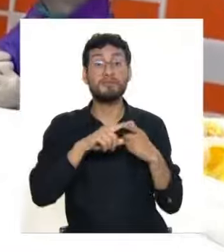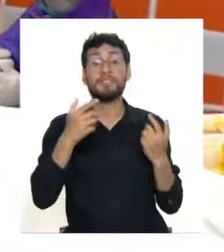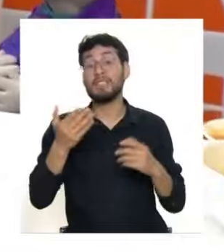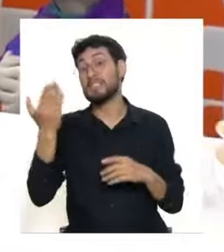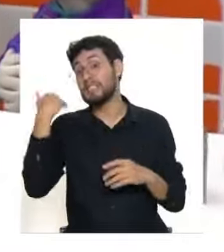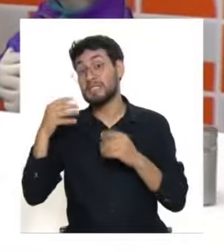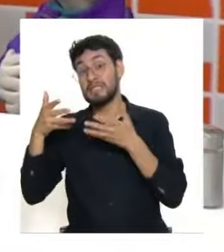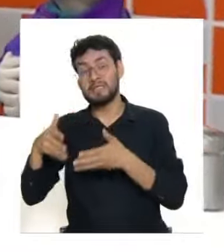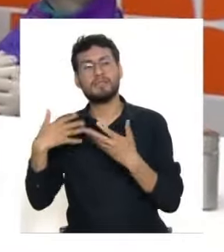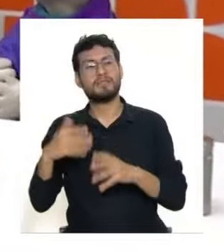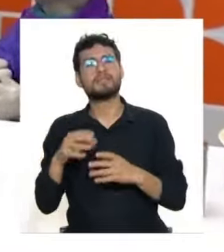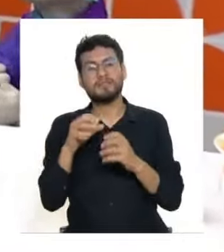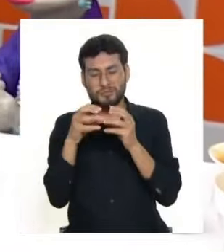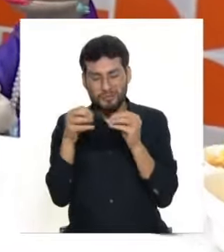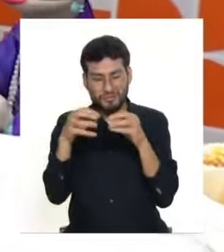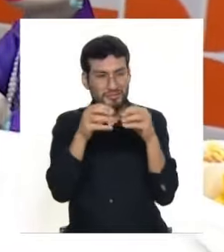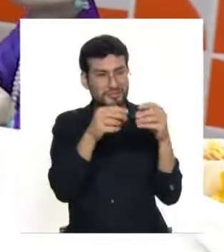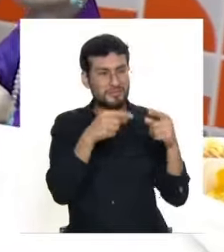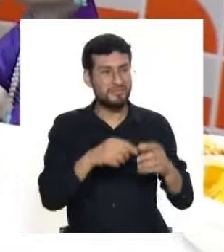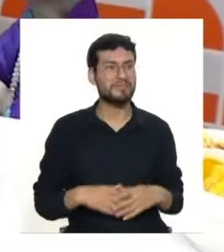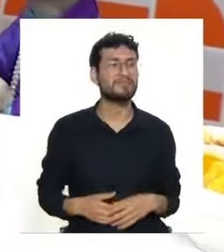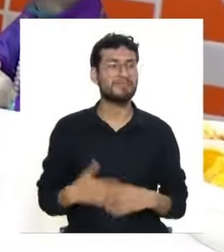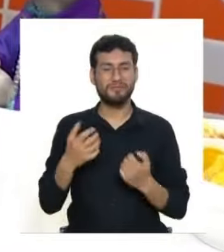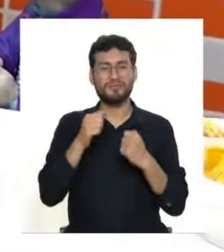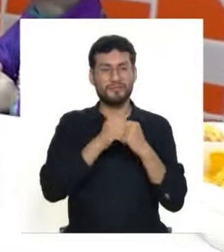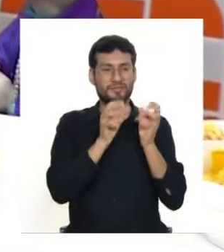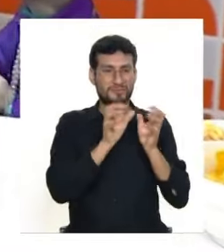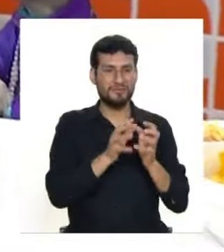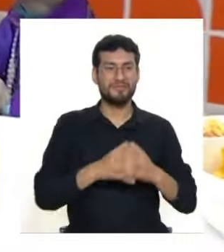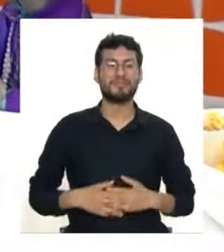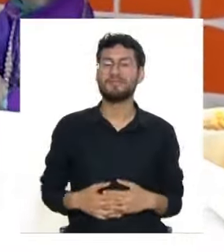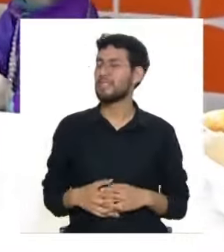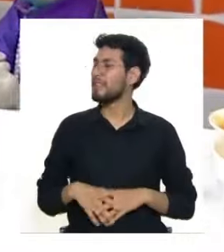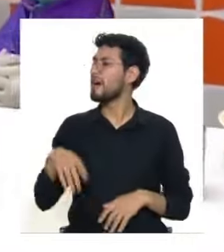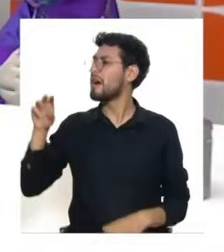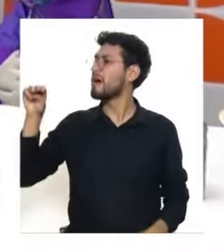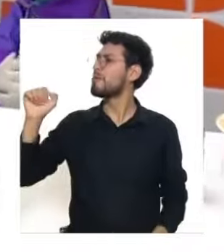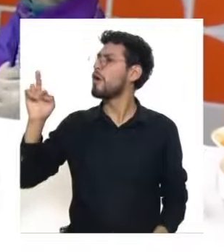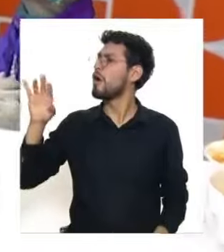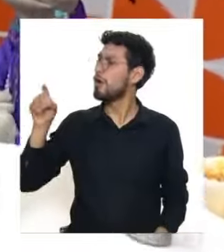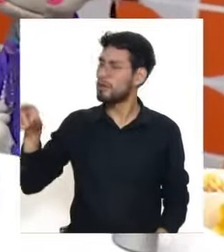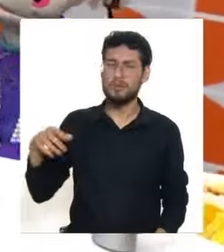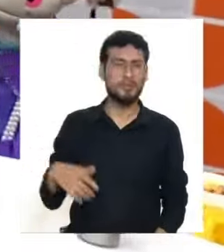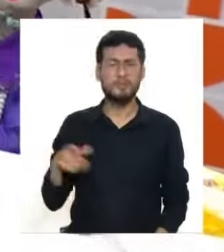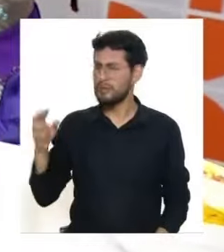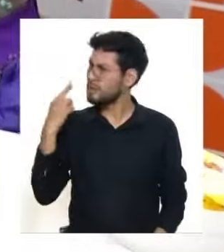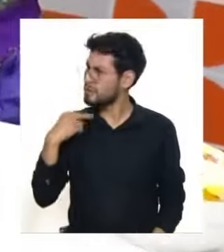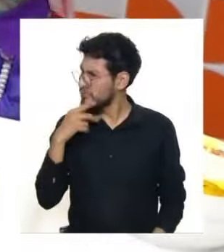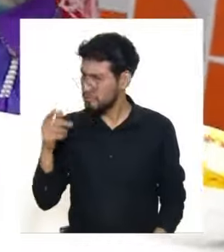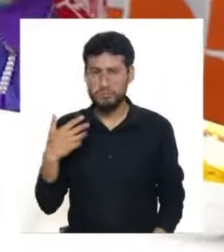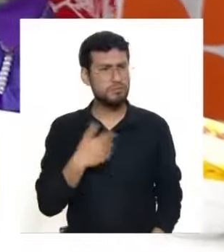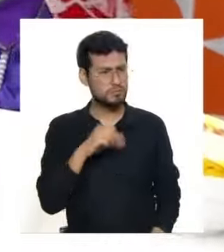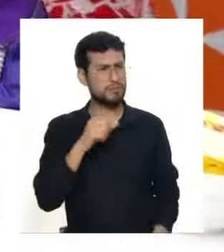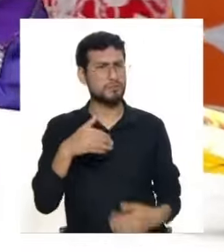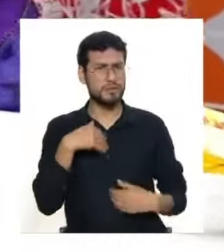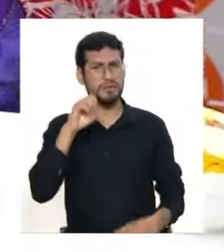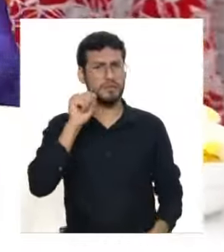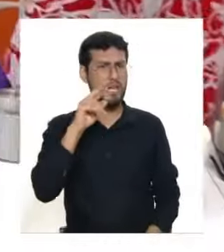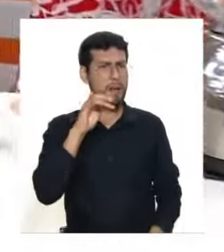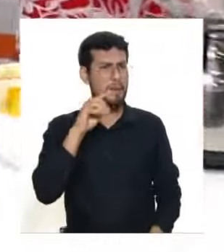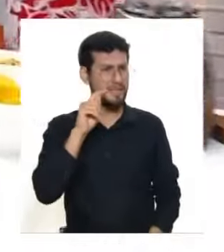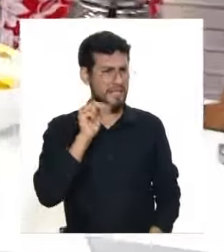del día anterior, está ya más grandecito. Claro. El carbohidrato se endurece. Riquísimo. Cuando se enfría. Mauro, ¿y hay zarapatera en tu restaurante o no? Claro, hay zarapatera,